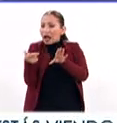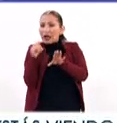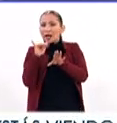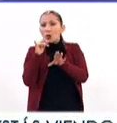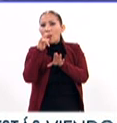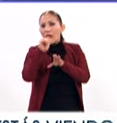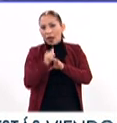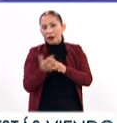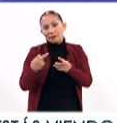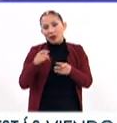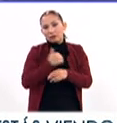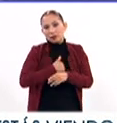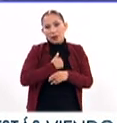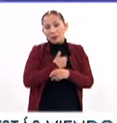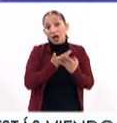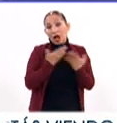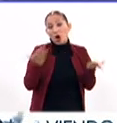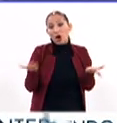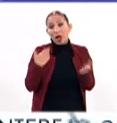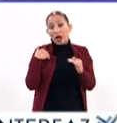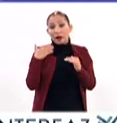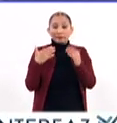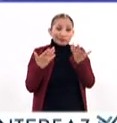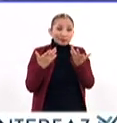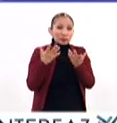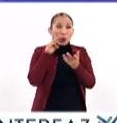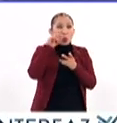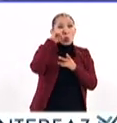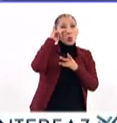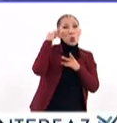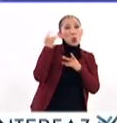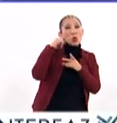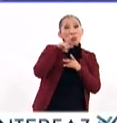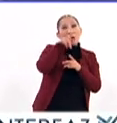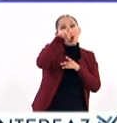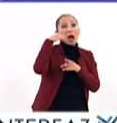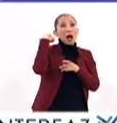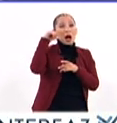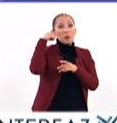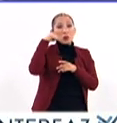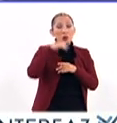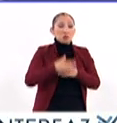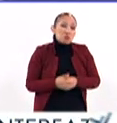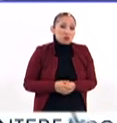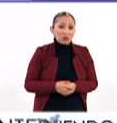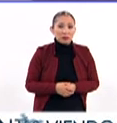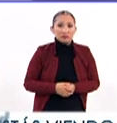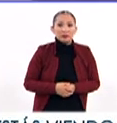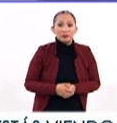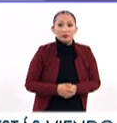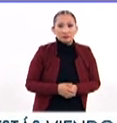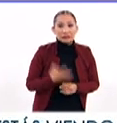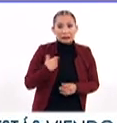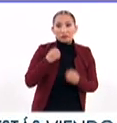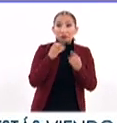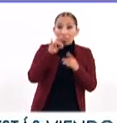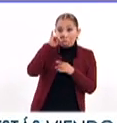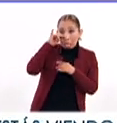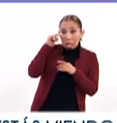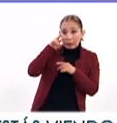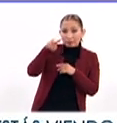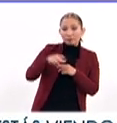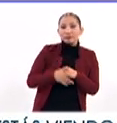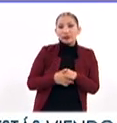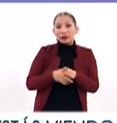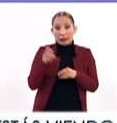Iguala. Lamentablemente ahora ya con las desviaciones ya no la ve uno cuando va para Acapulco. Claro, claro. Sí, se pierde.